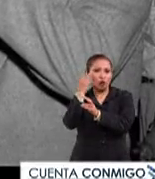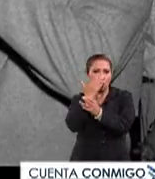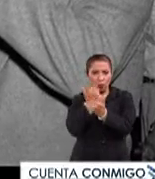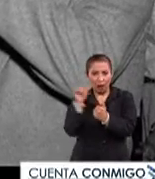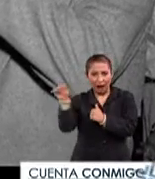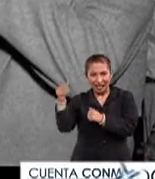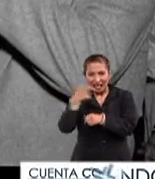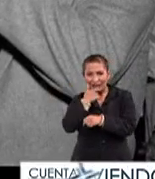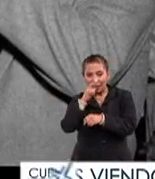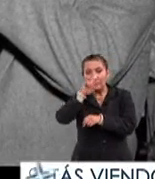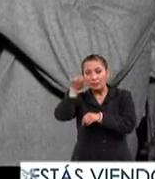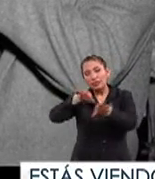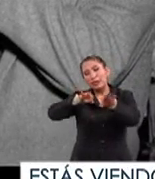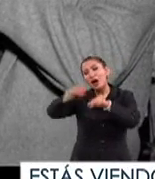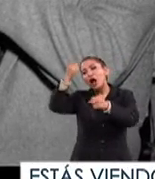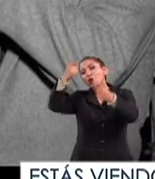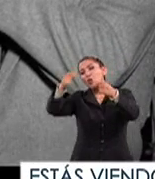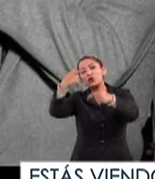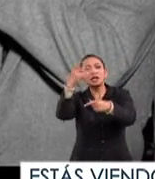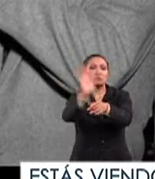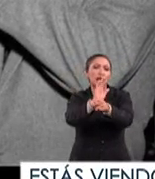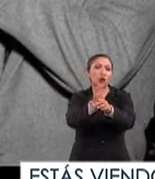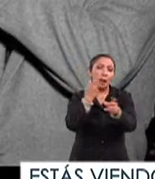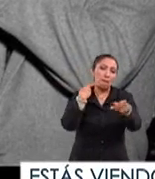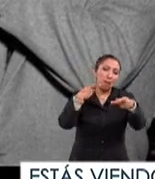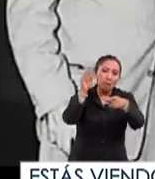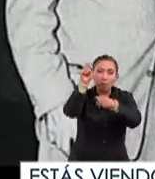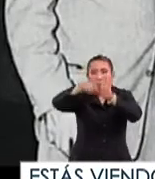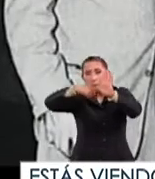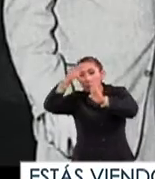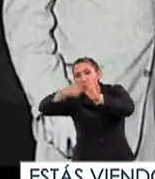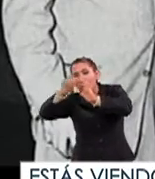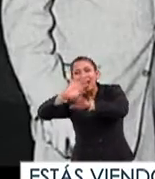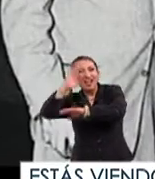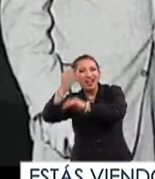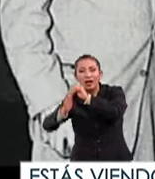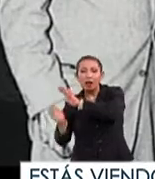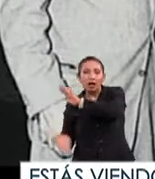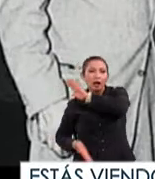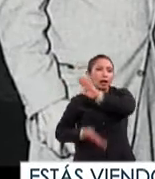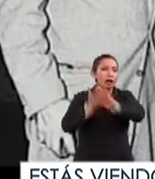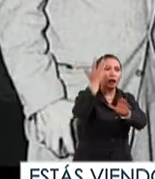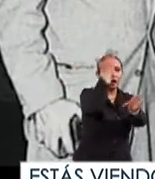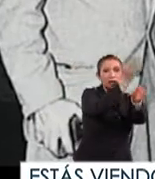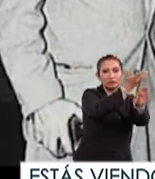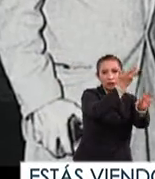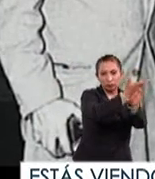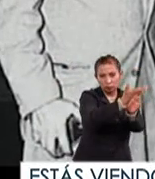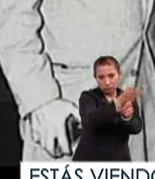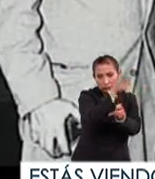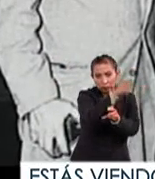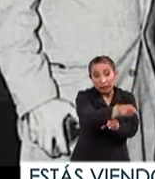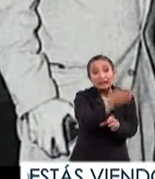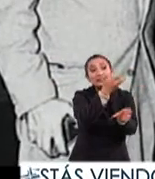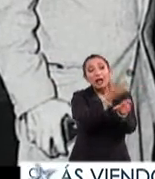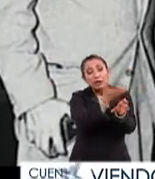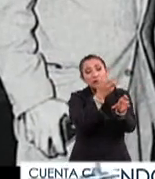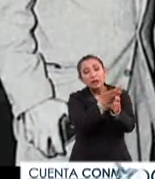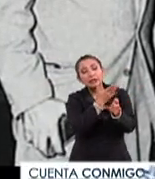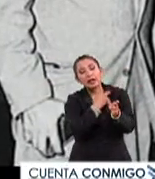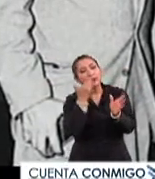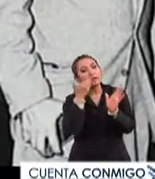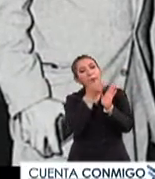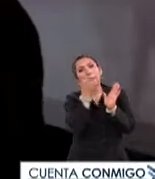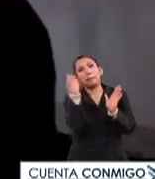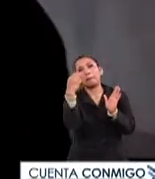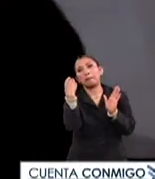después empezó a trabajar en Inglaterra con algunas de sus películas, se muda a Estados Unidos y aún en Estados Unidos tiene un